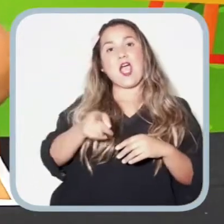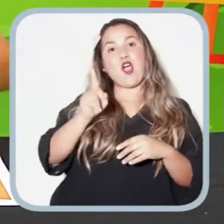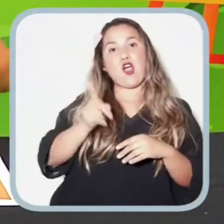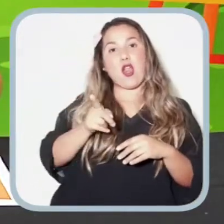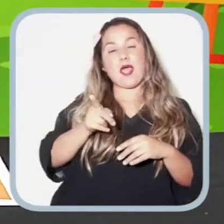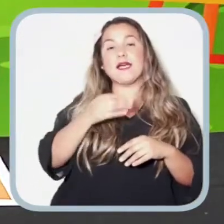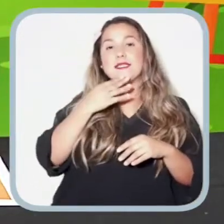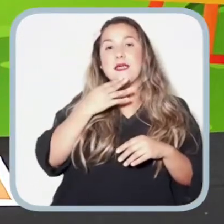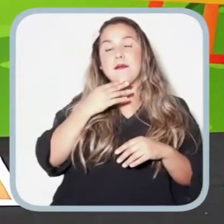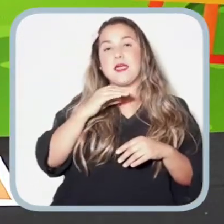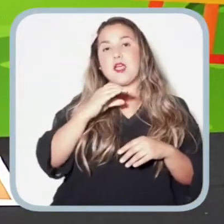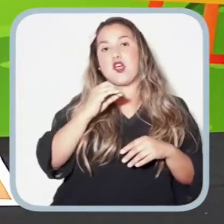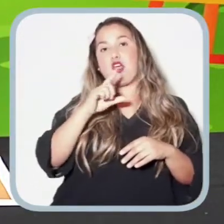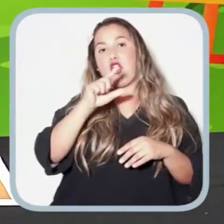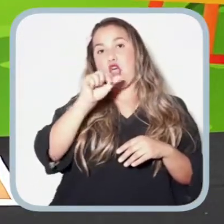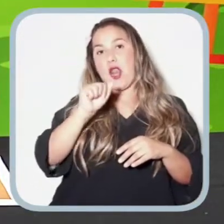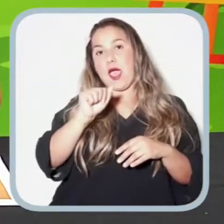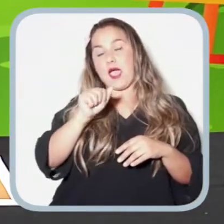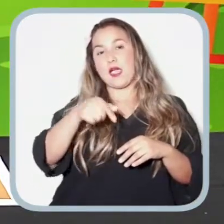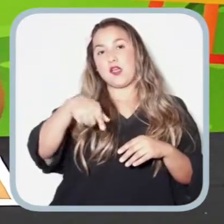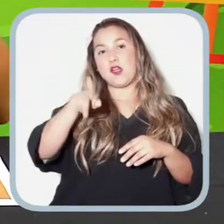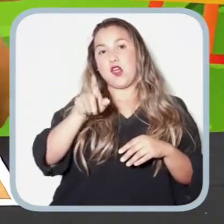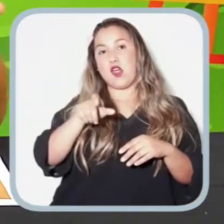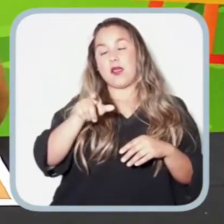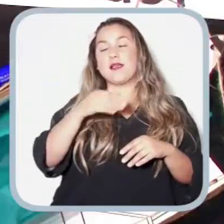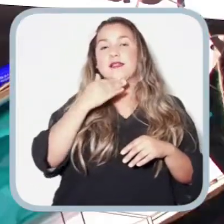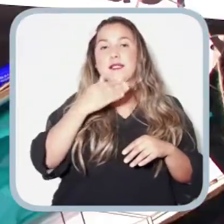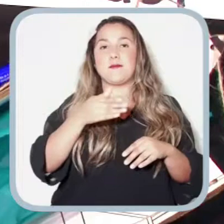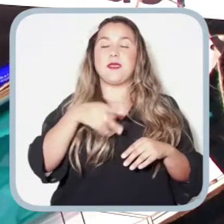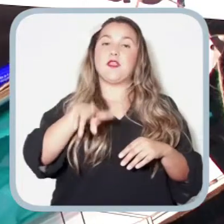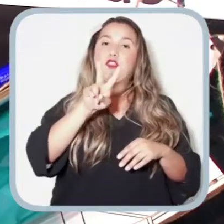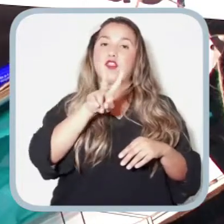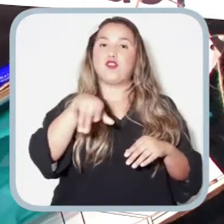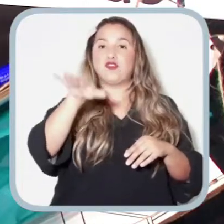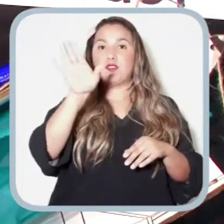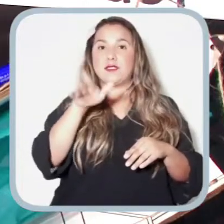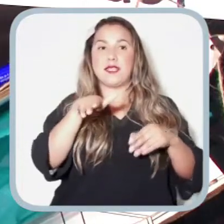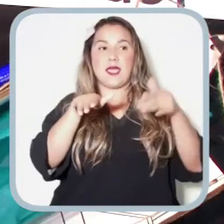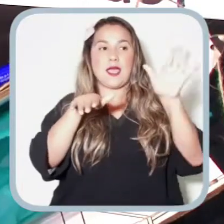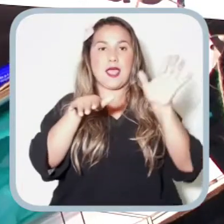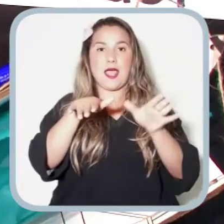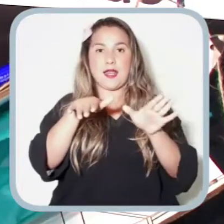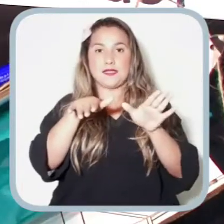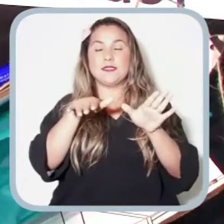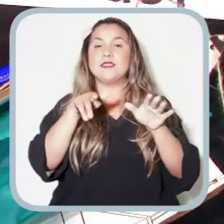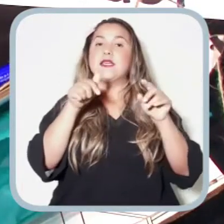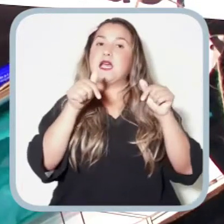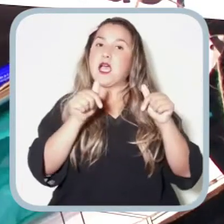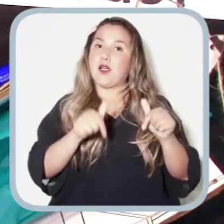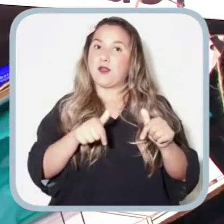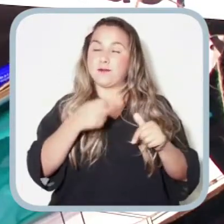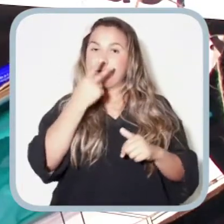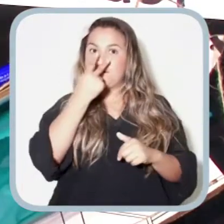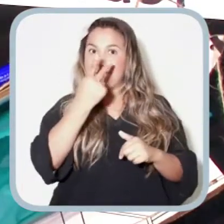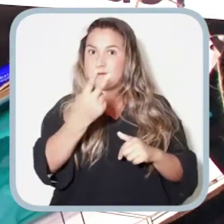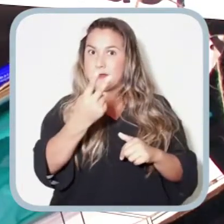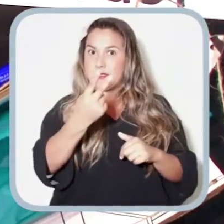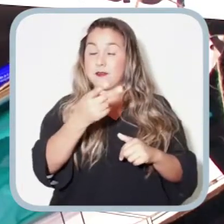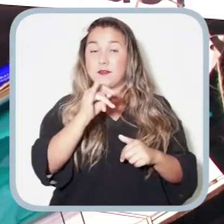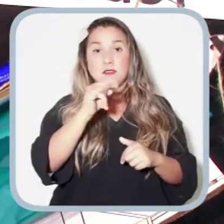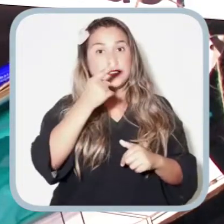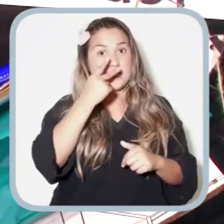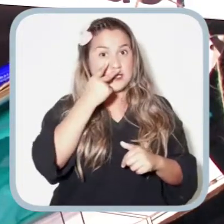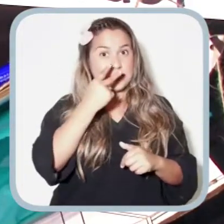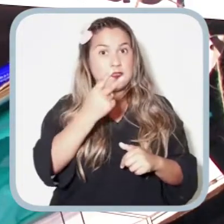son dos para un par de alas estás y ahora miren